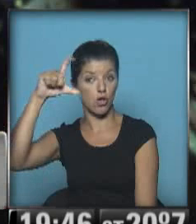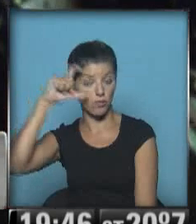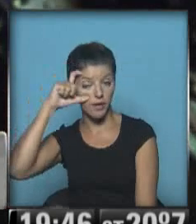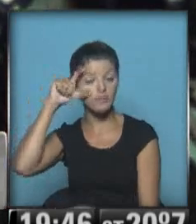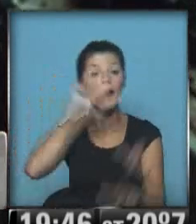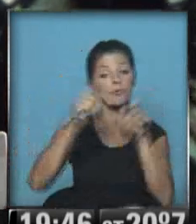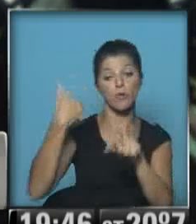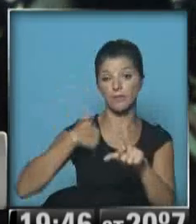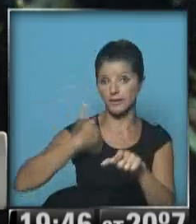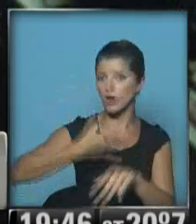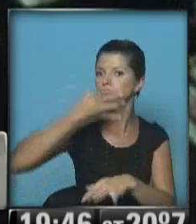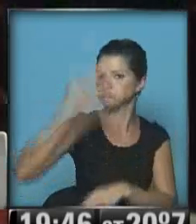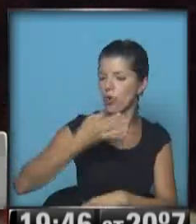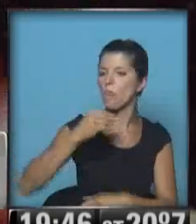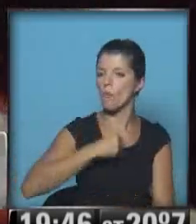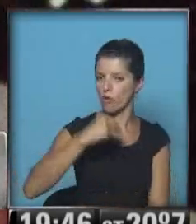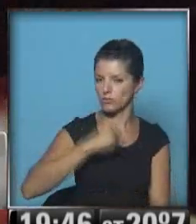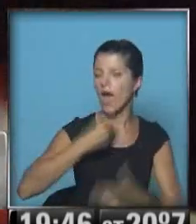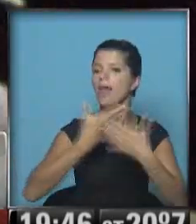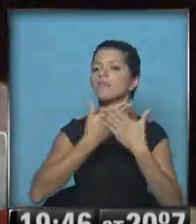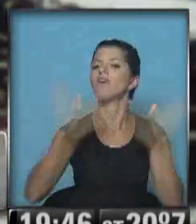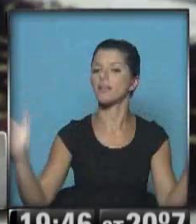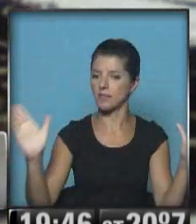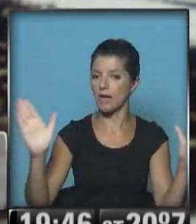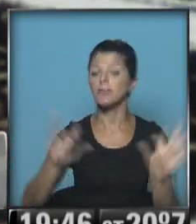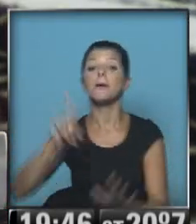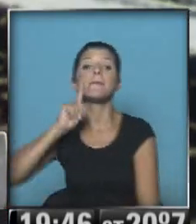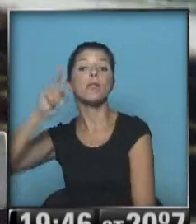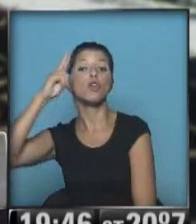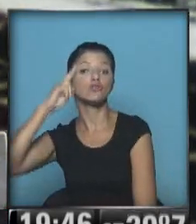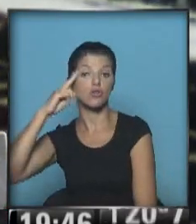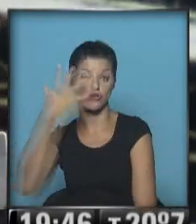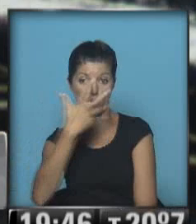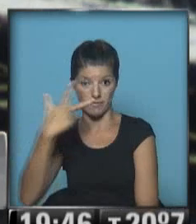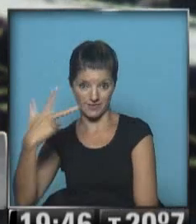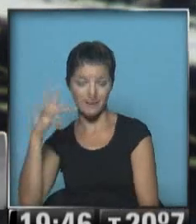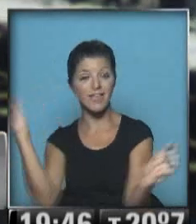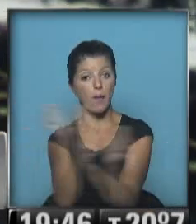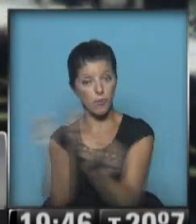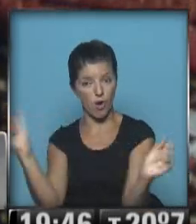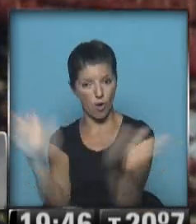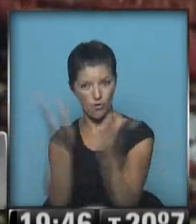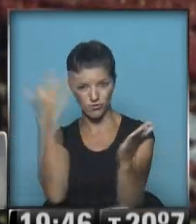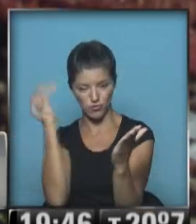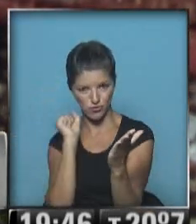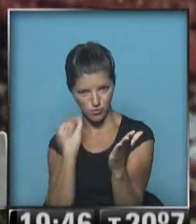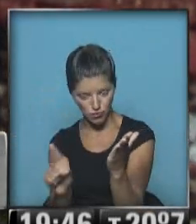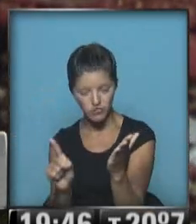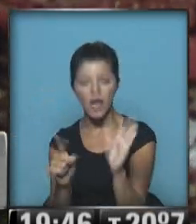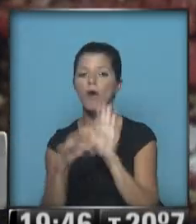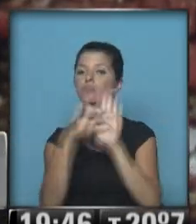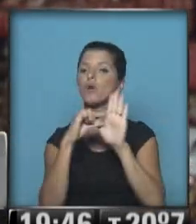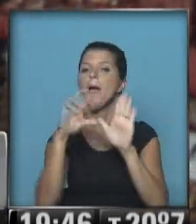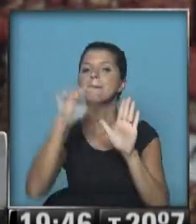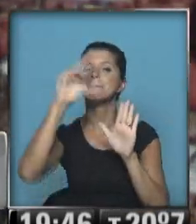argentinos aseguraron su voluntad por la libertad y en 1853 aprobaron su Constitución Estableciendo en su